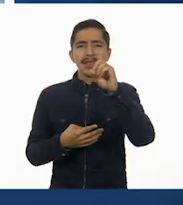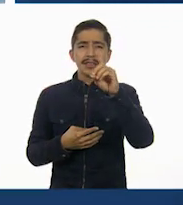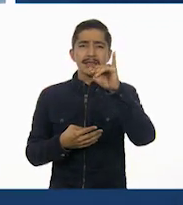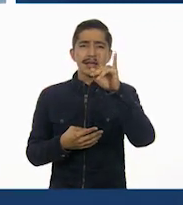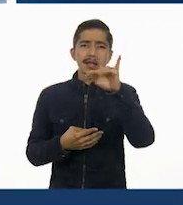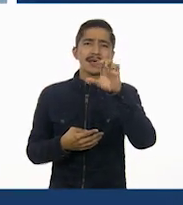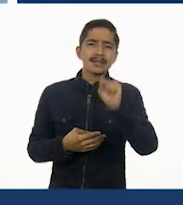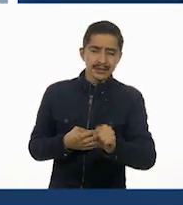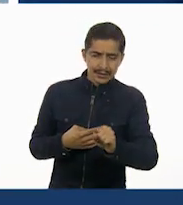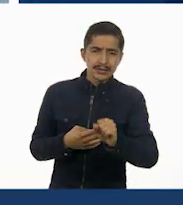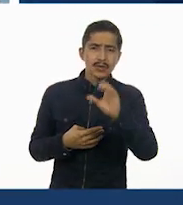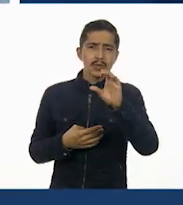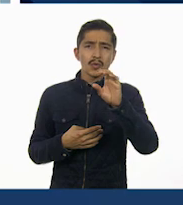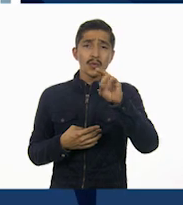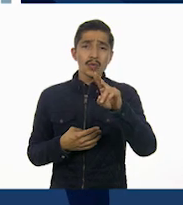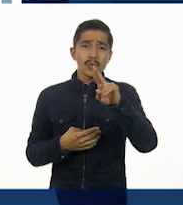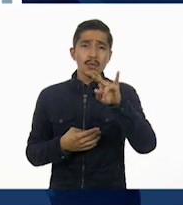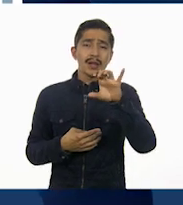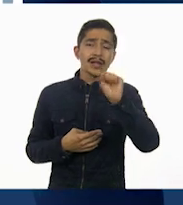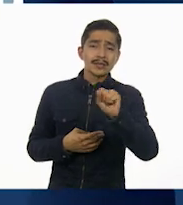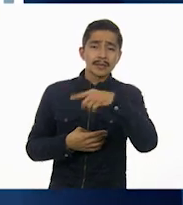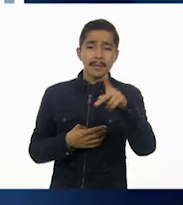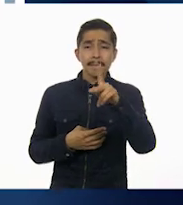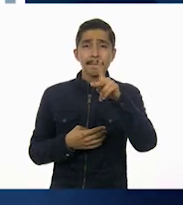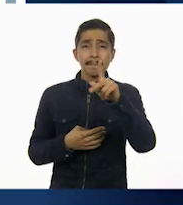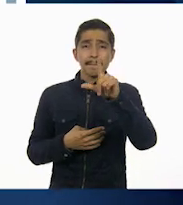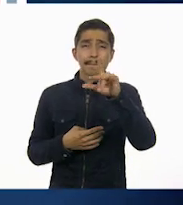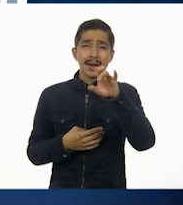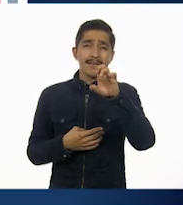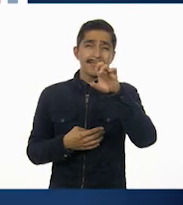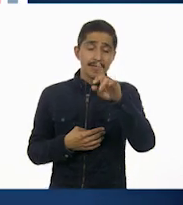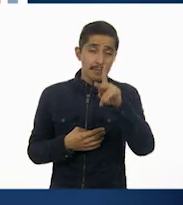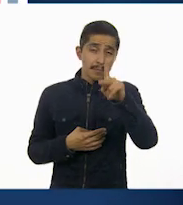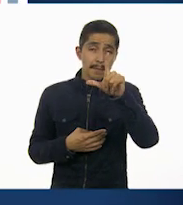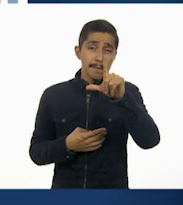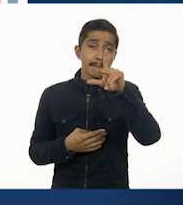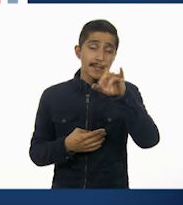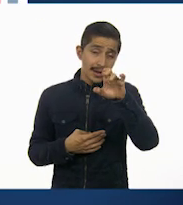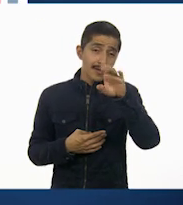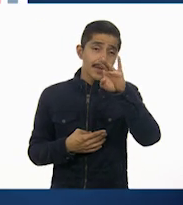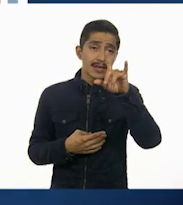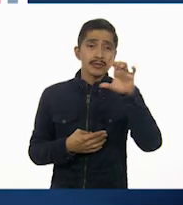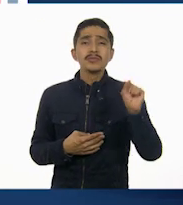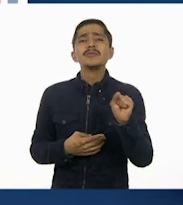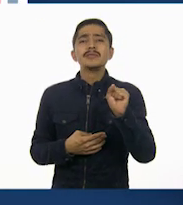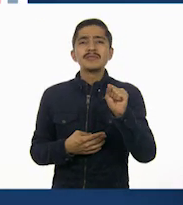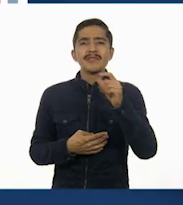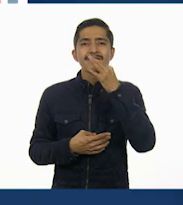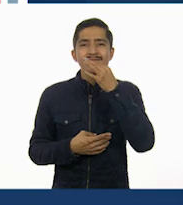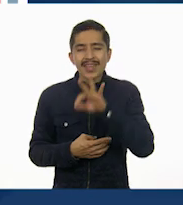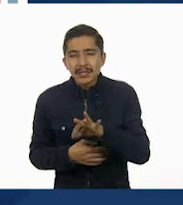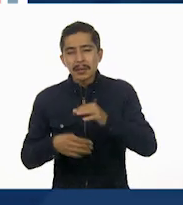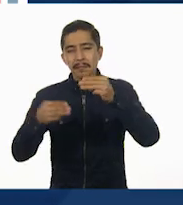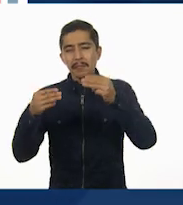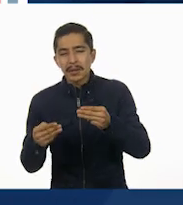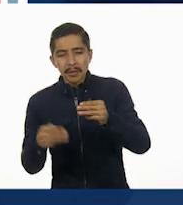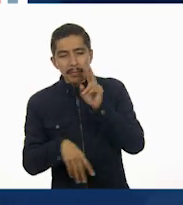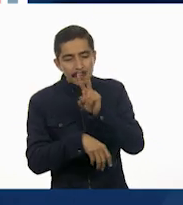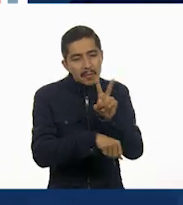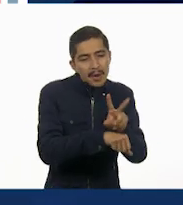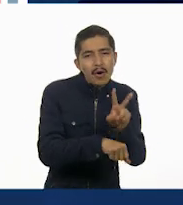ediles plebeyos, quienes supervisaban las fiestas, los templos y los mercados. Eran como